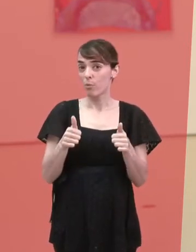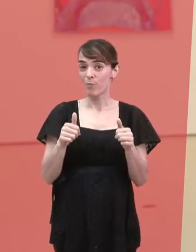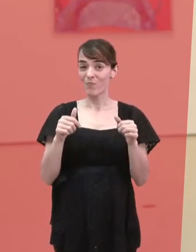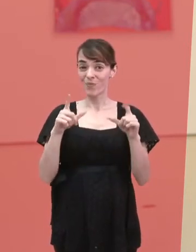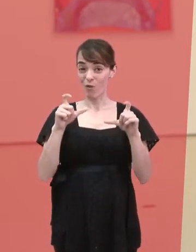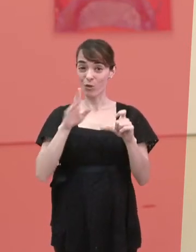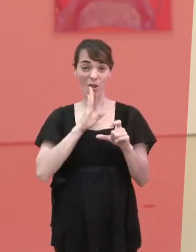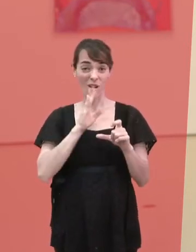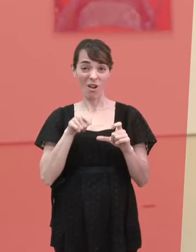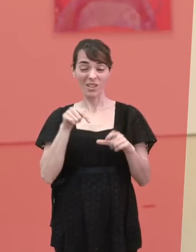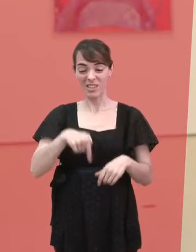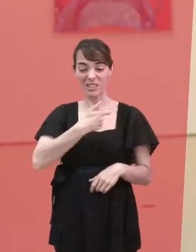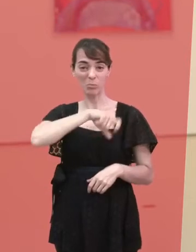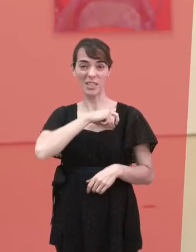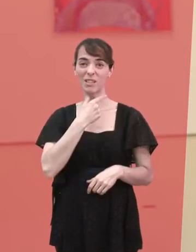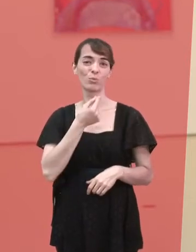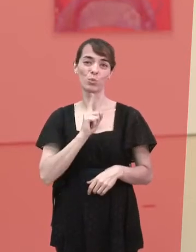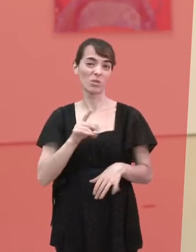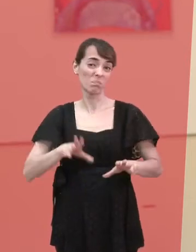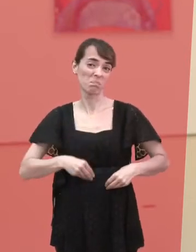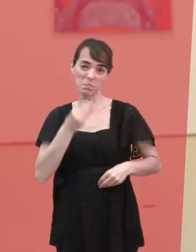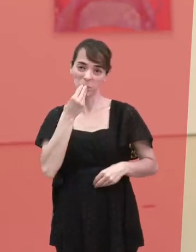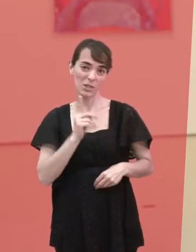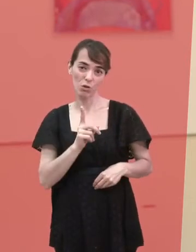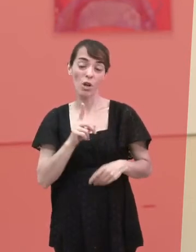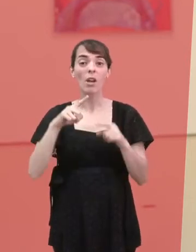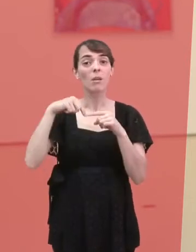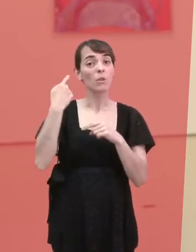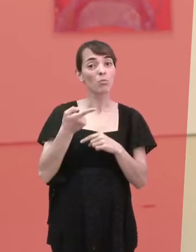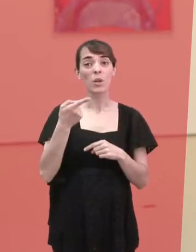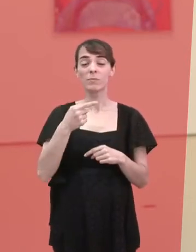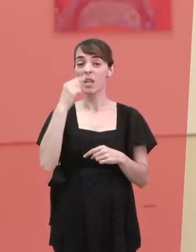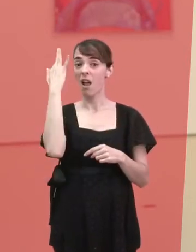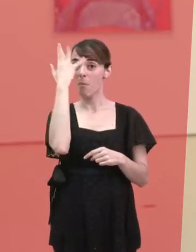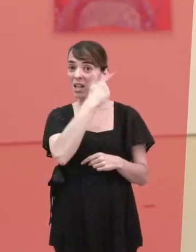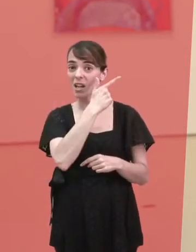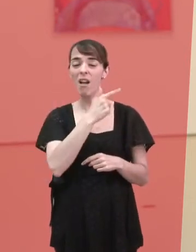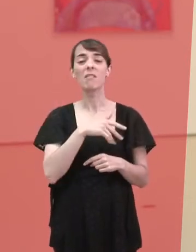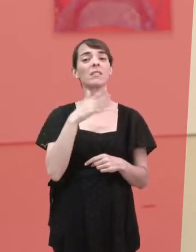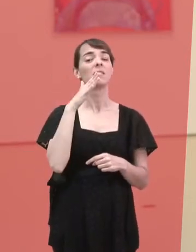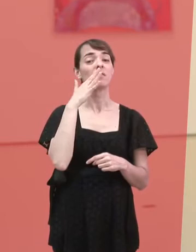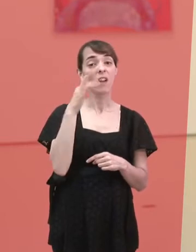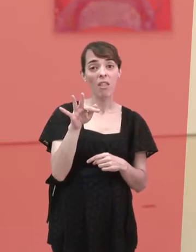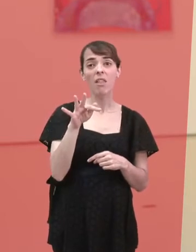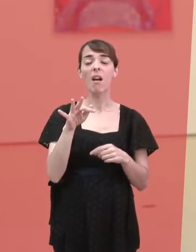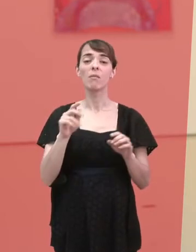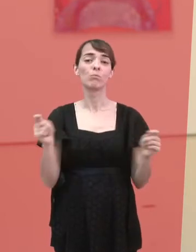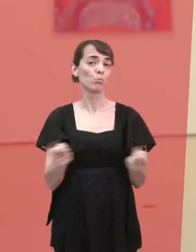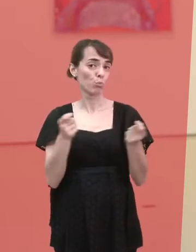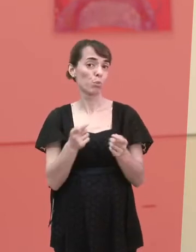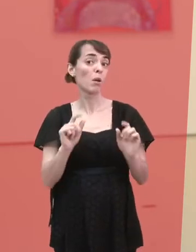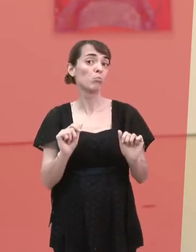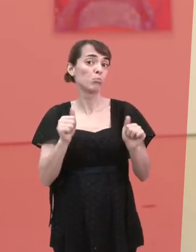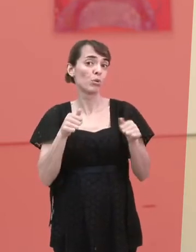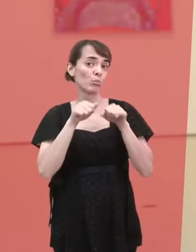Al principio esas fotos en España no tuvieron mucha acogida, pero ya empezaron a publicarlo en